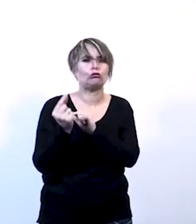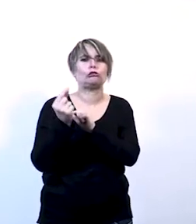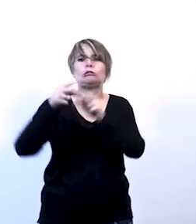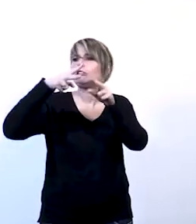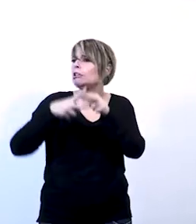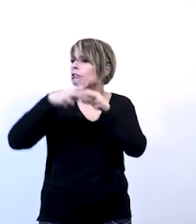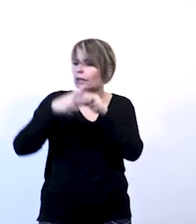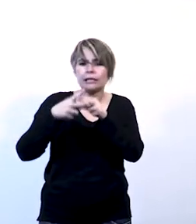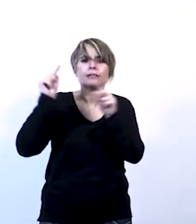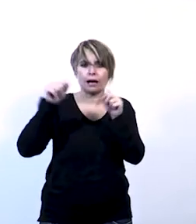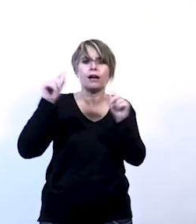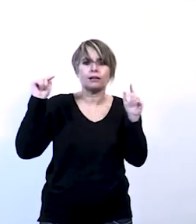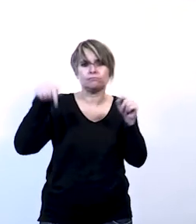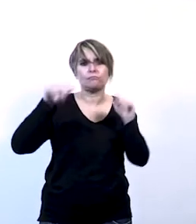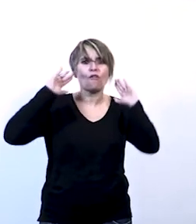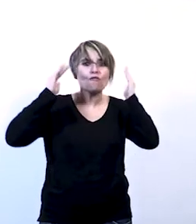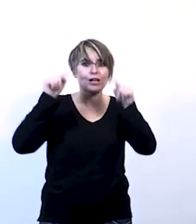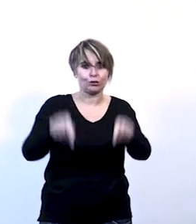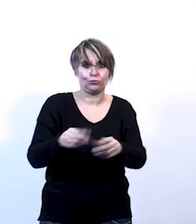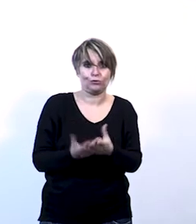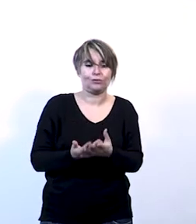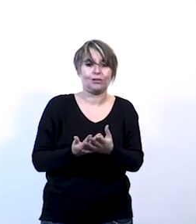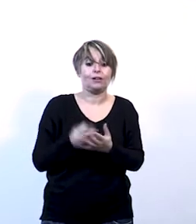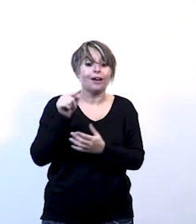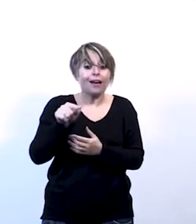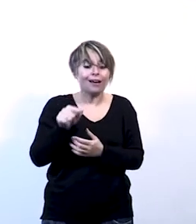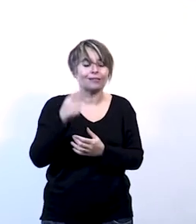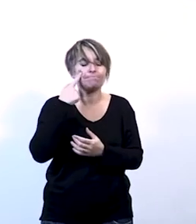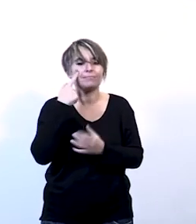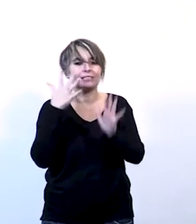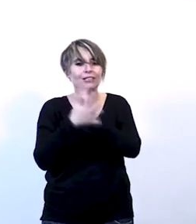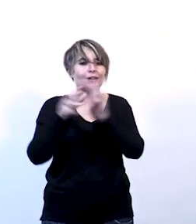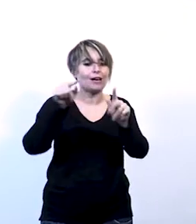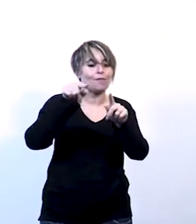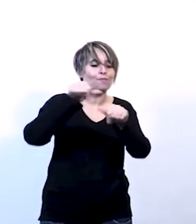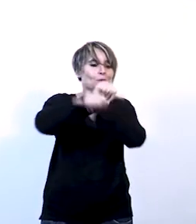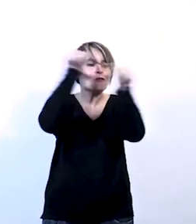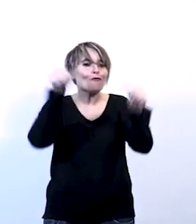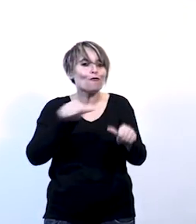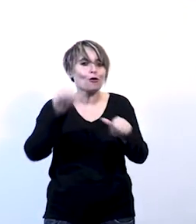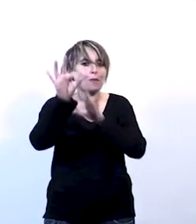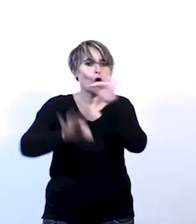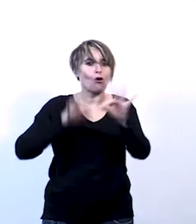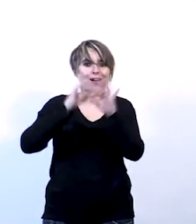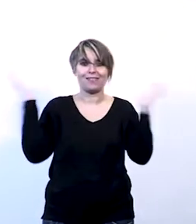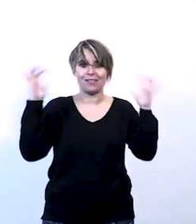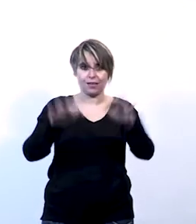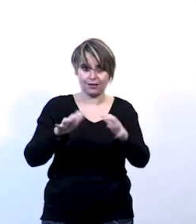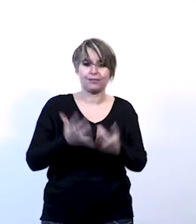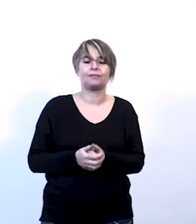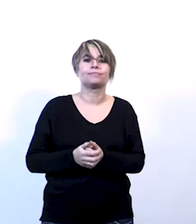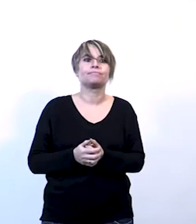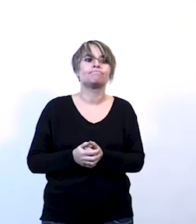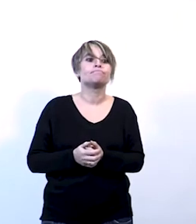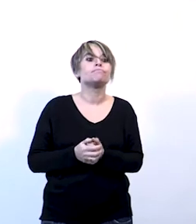talleres que queremos hacer. Entonces, cada vez es encontrar una forma para organizarnos. Es una cosa.